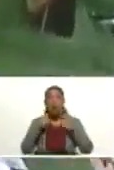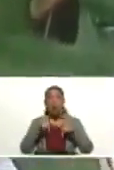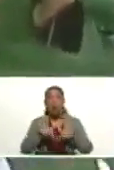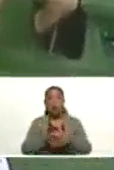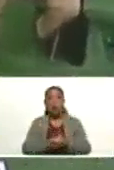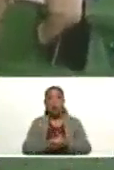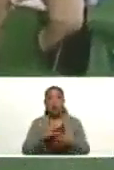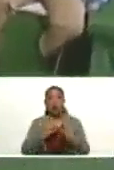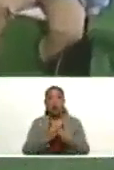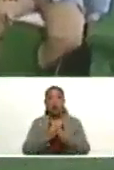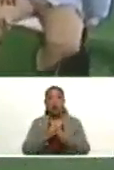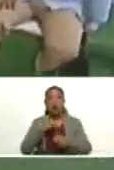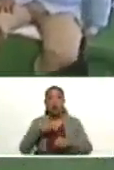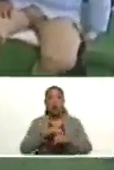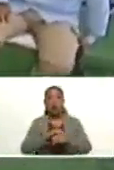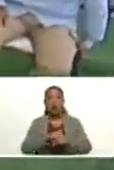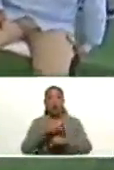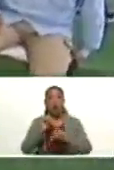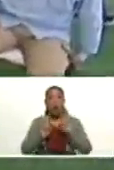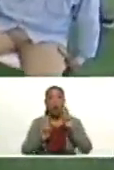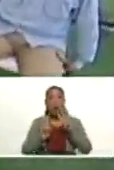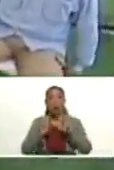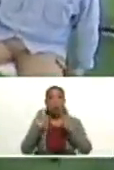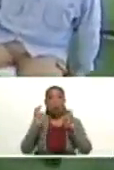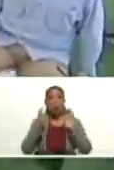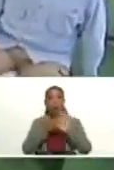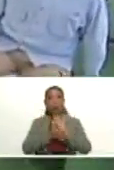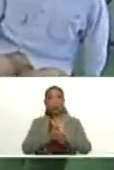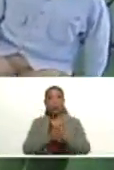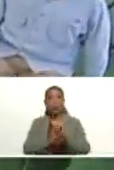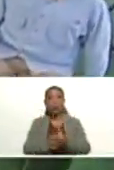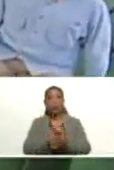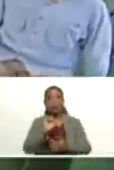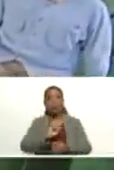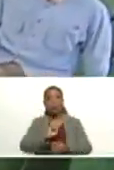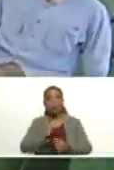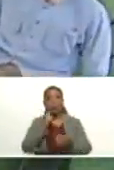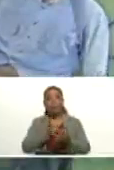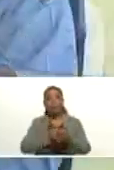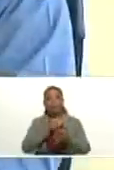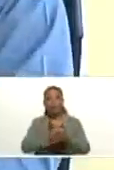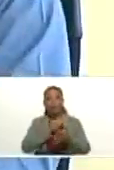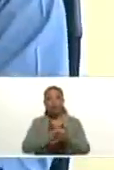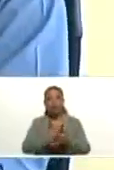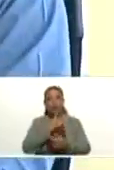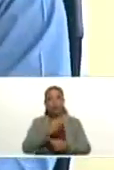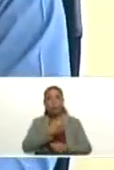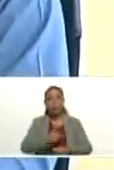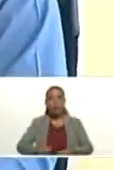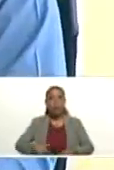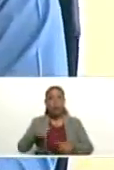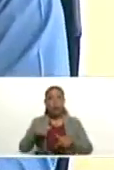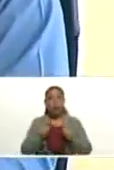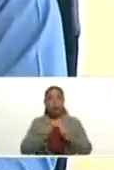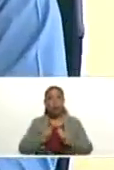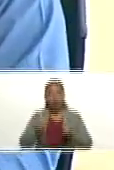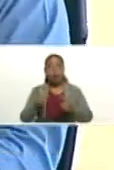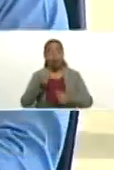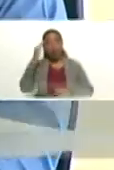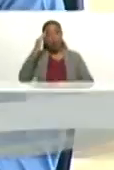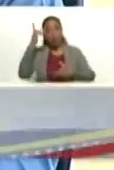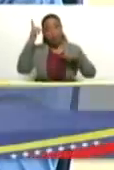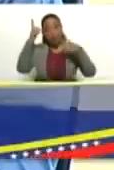Héctor Rodríguez, que tiene que ver con este tema. Correcto, presidente. Como usted nos lo ha insistido y como nos lo insistía el presidente, no se trata, el comandante Chávez, no se